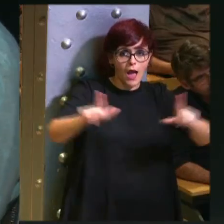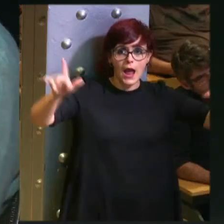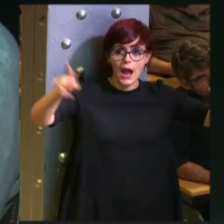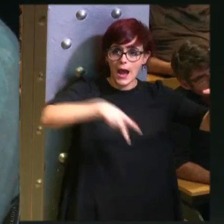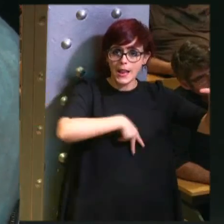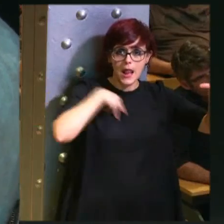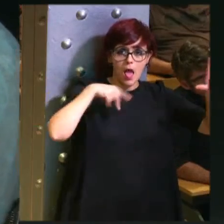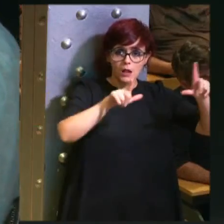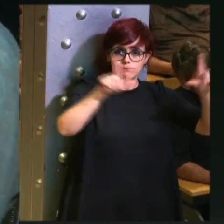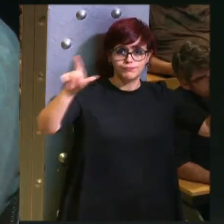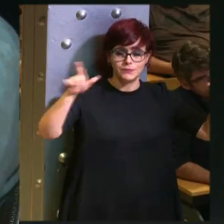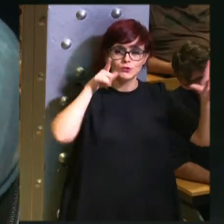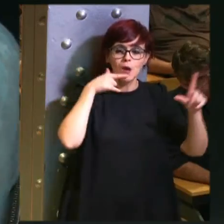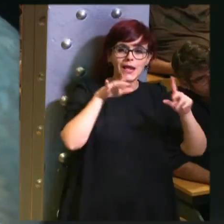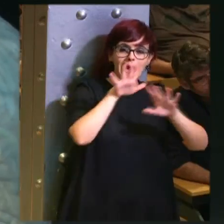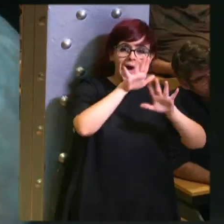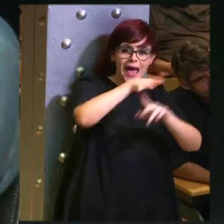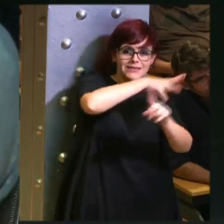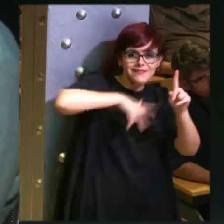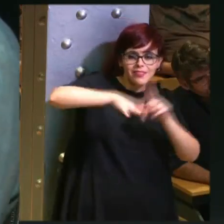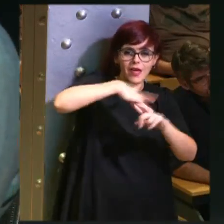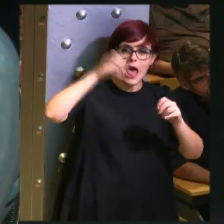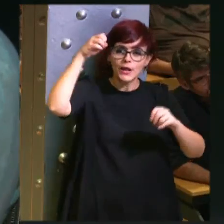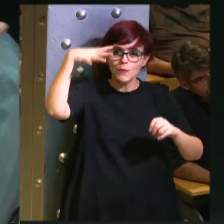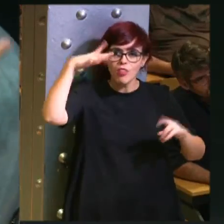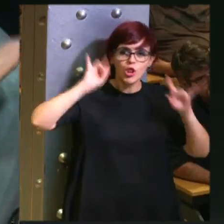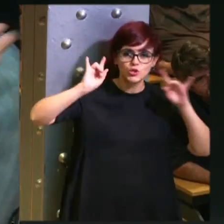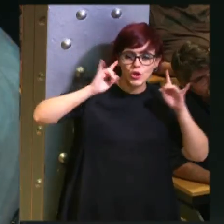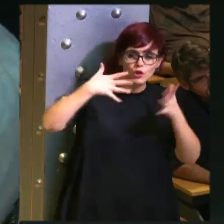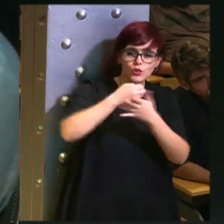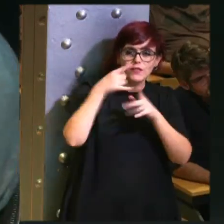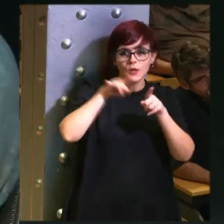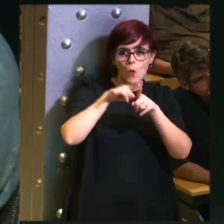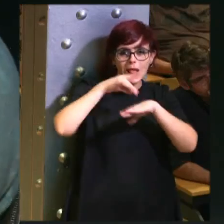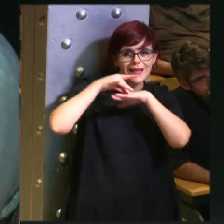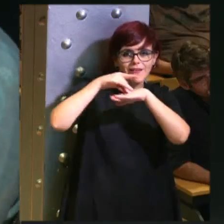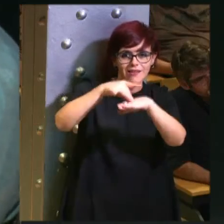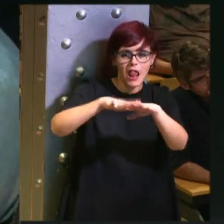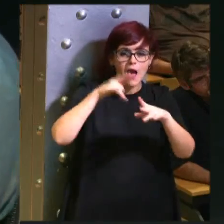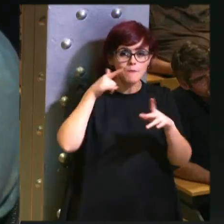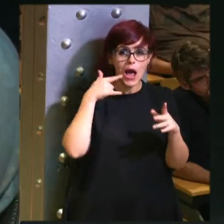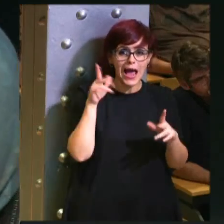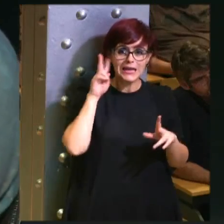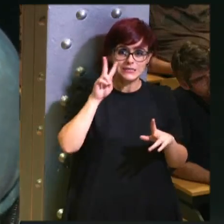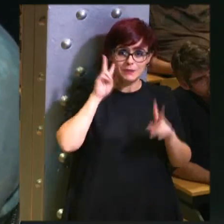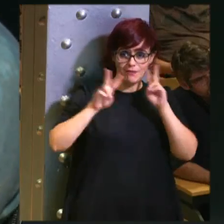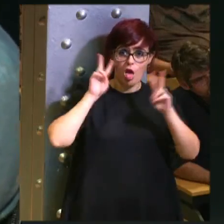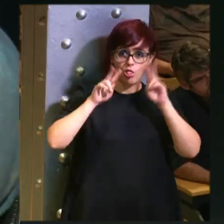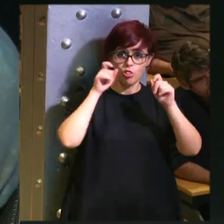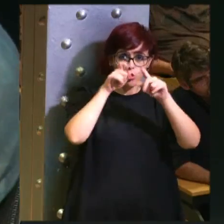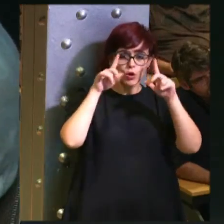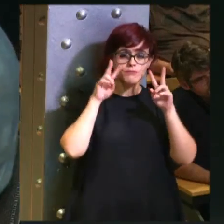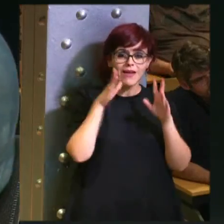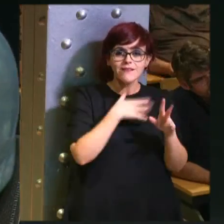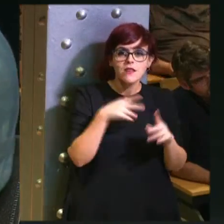que jugamos son la puesta en escena, el sonido, la iluminación. Tienes que guiar de alguna manera la mirada del espectador para que mire a